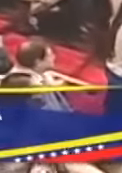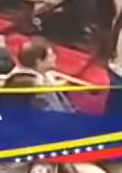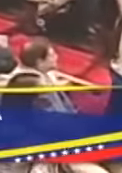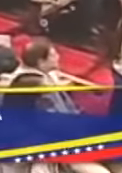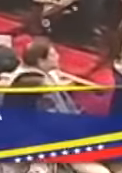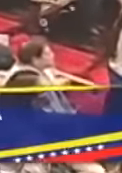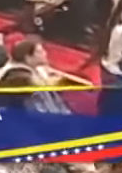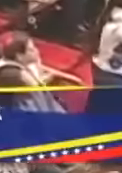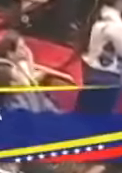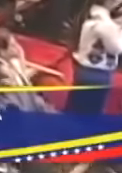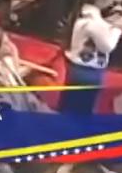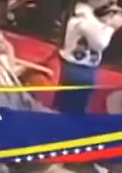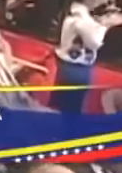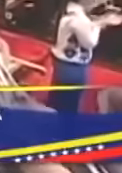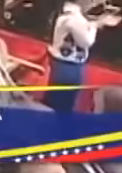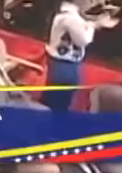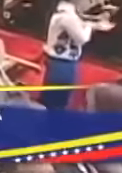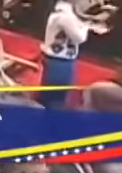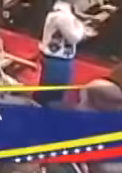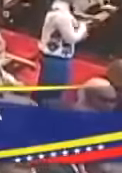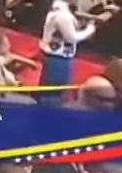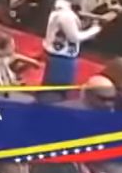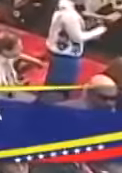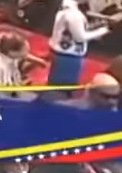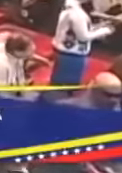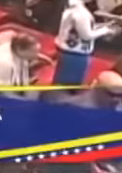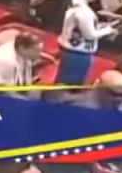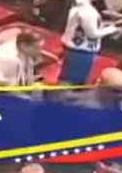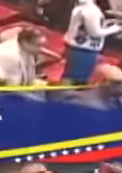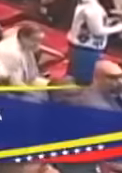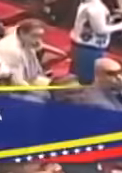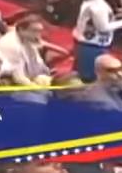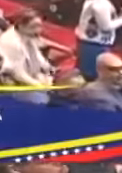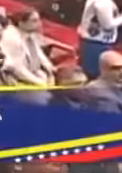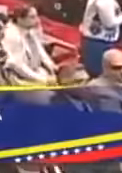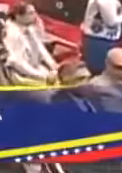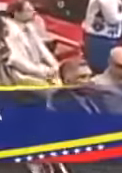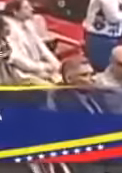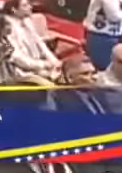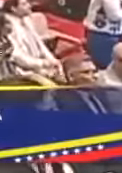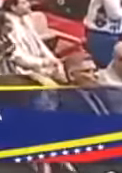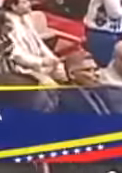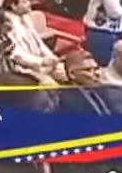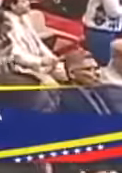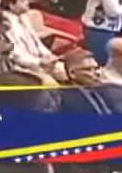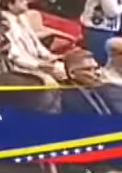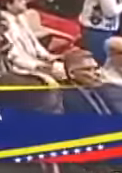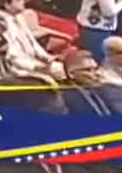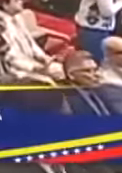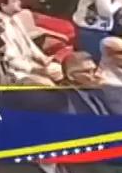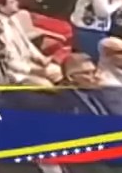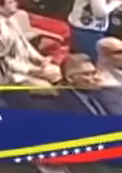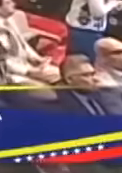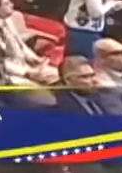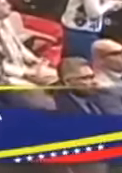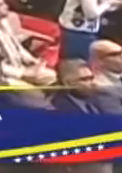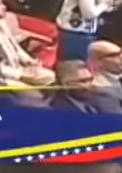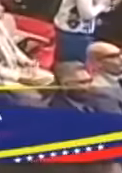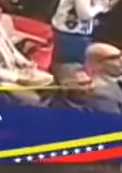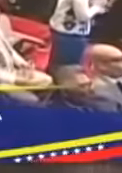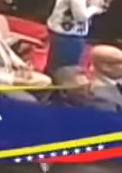Academia Militar de Venezuela en el año 1969, promoción José Gregorio Monagas, del alma de artillería